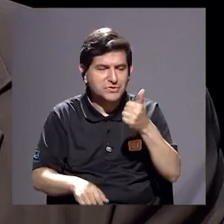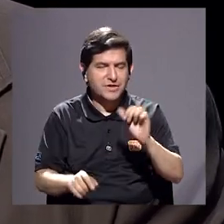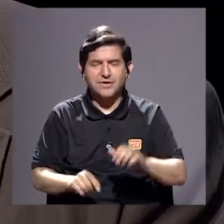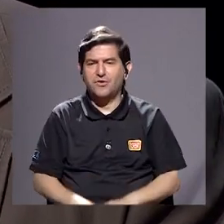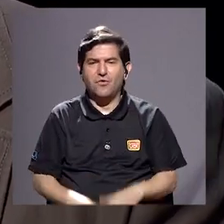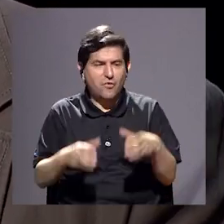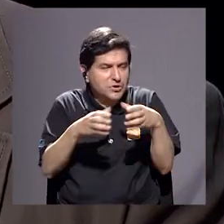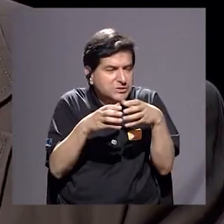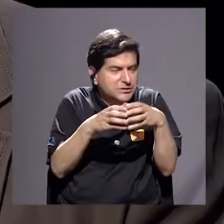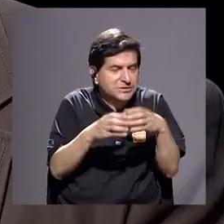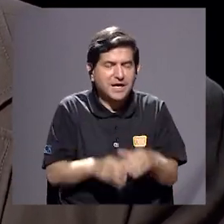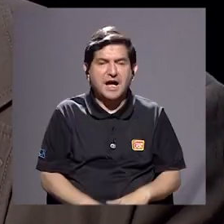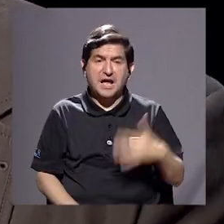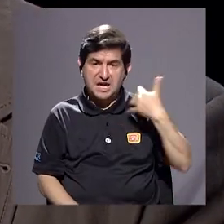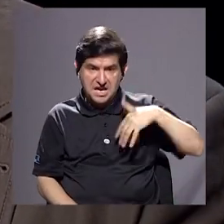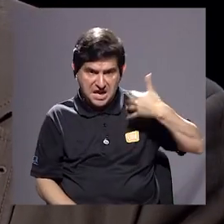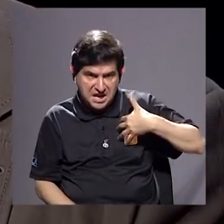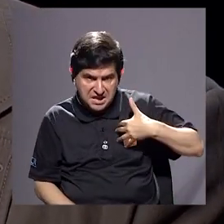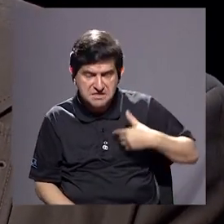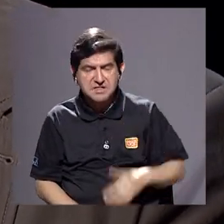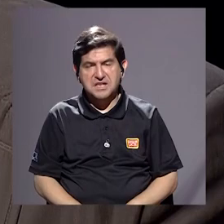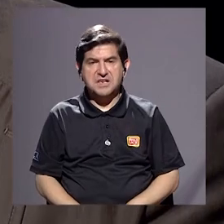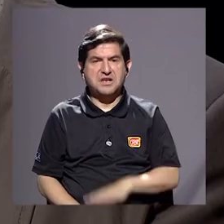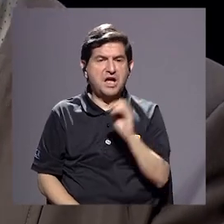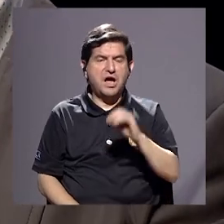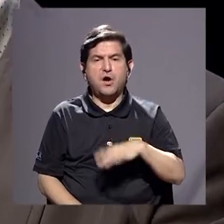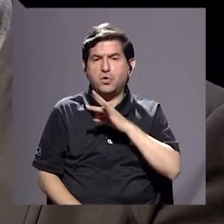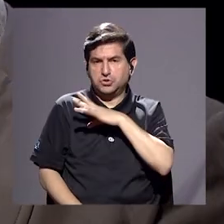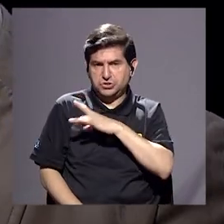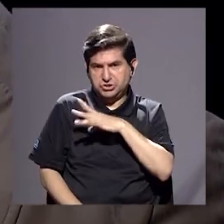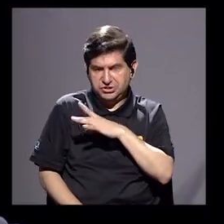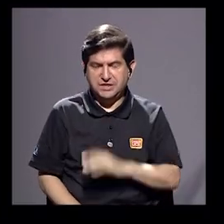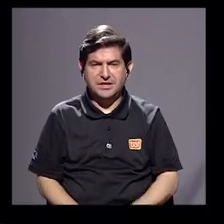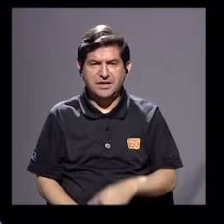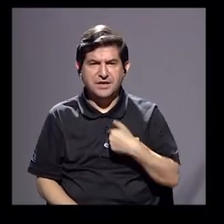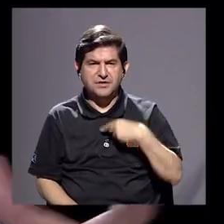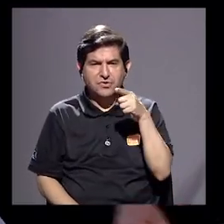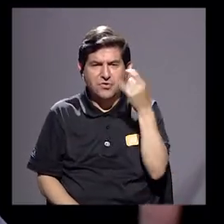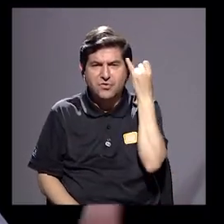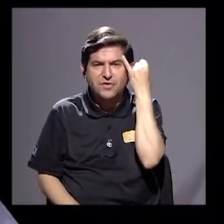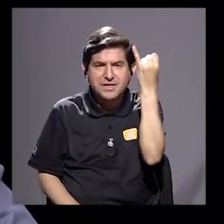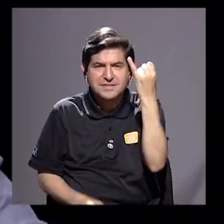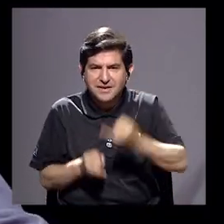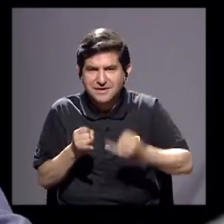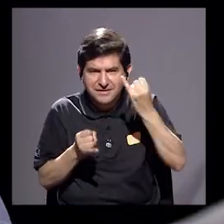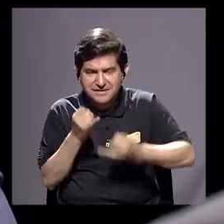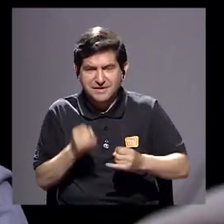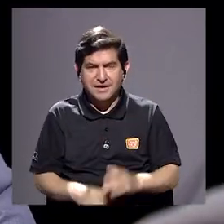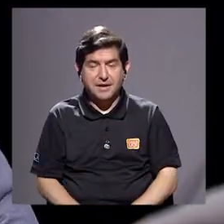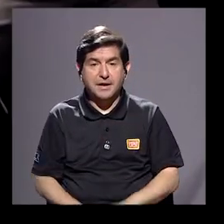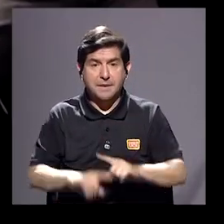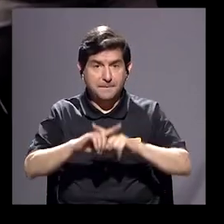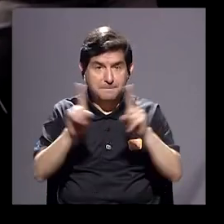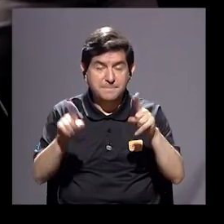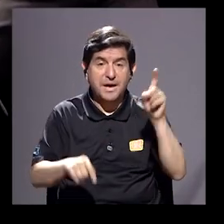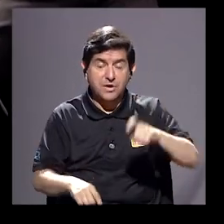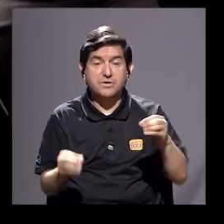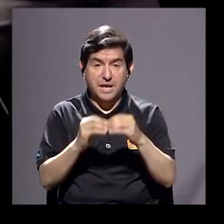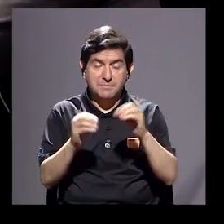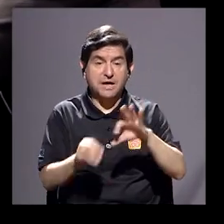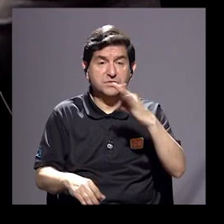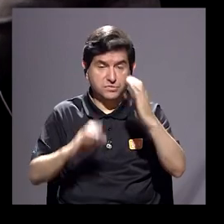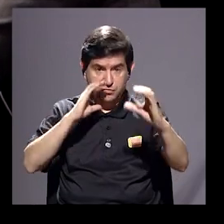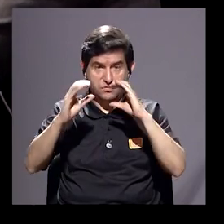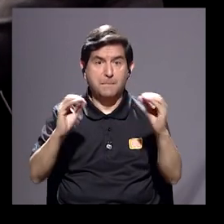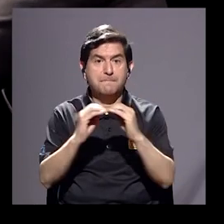concentraciones grandes que hemos visto en argentina pero vemos en chile me quiero ir con verdad me quiere conocer reflexión de que pero nadie no necesitamos más medios